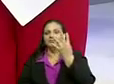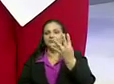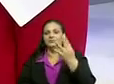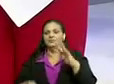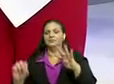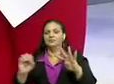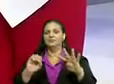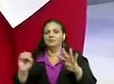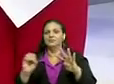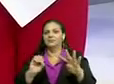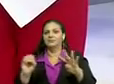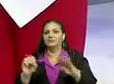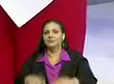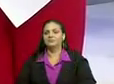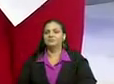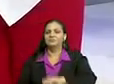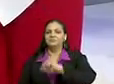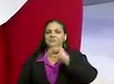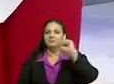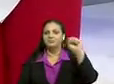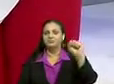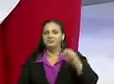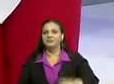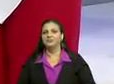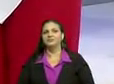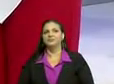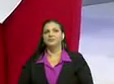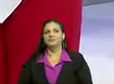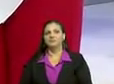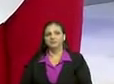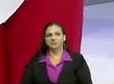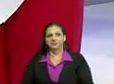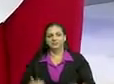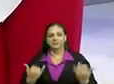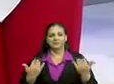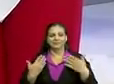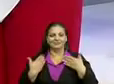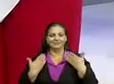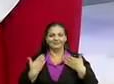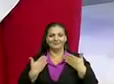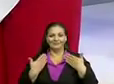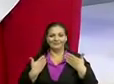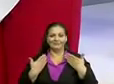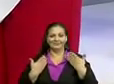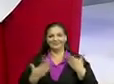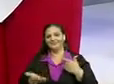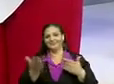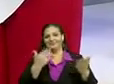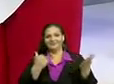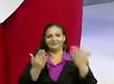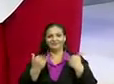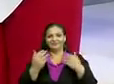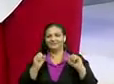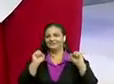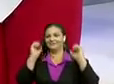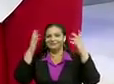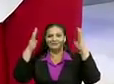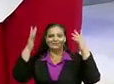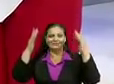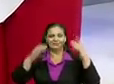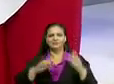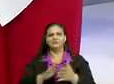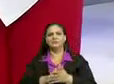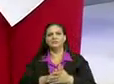4-0, que no es cualquier cosa. Hoy viernes estarán muchos contentos, van a celebrar, así que celebren. Con